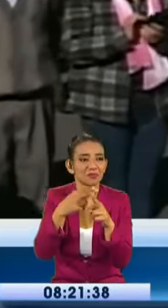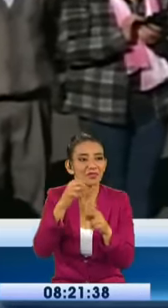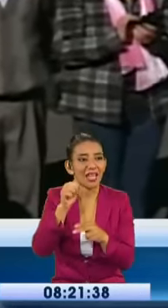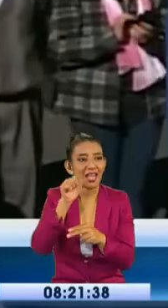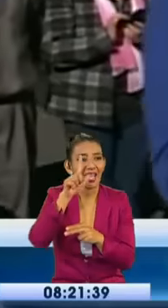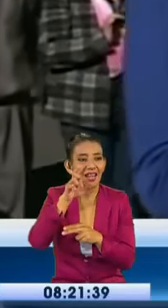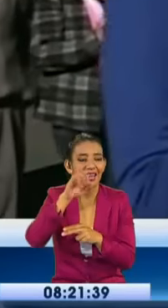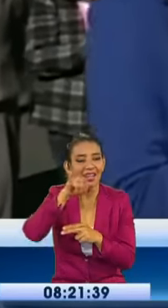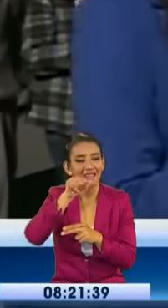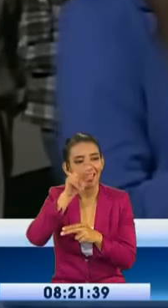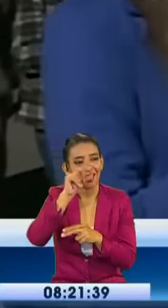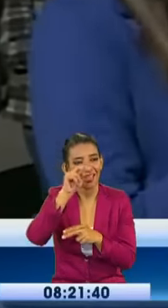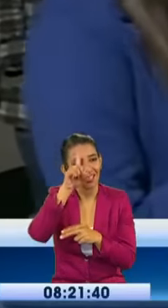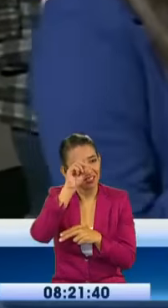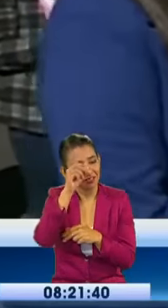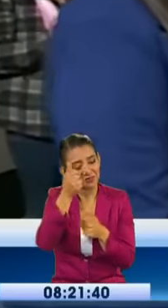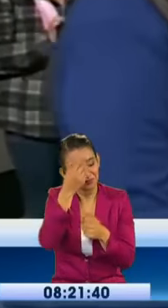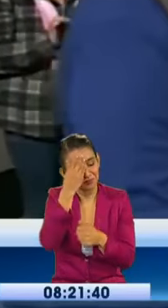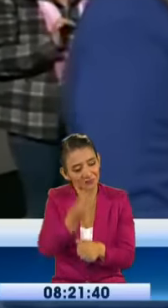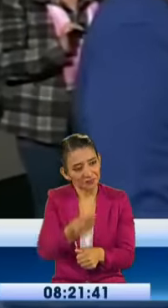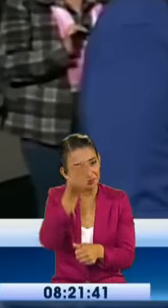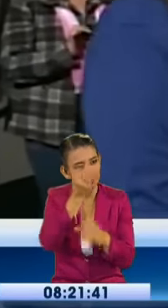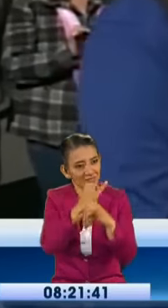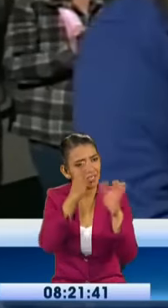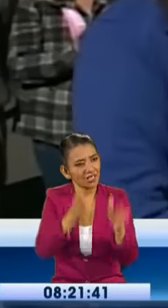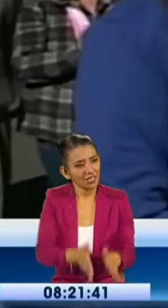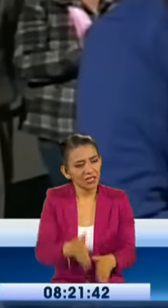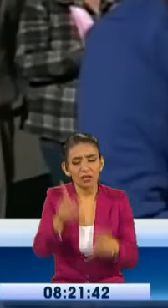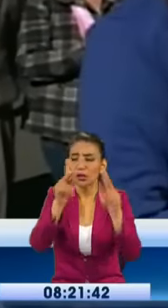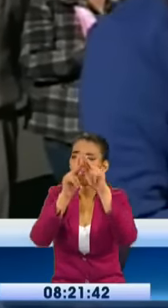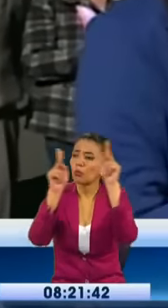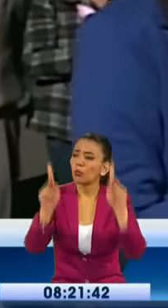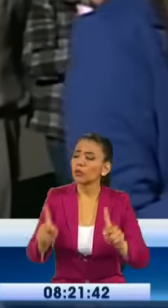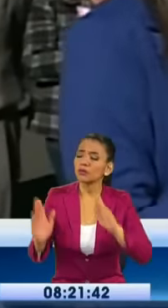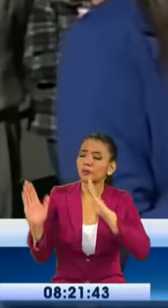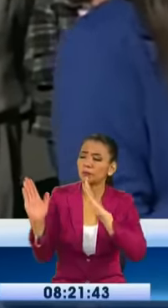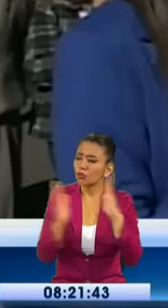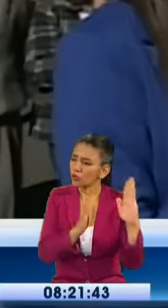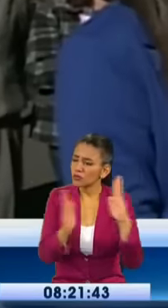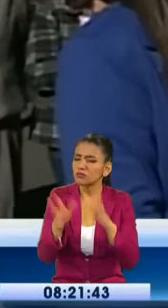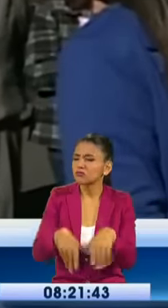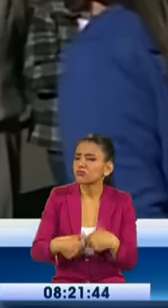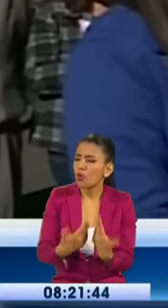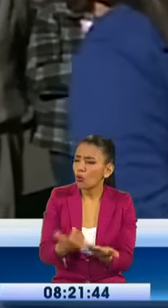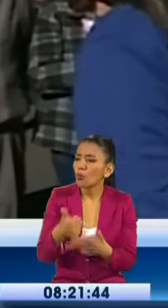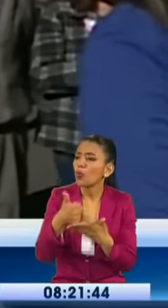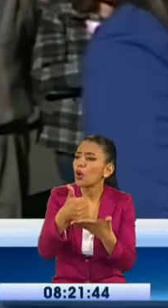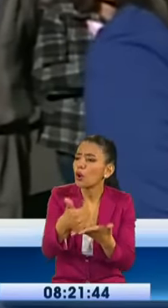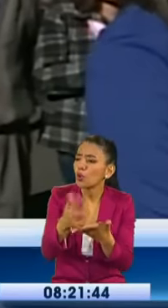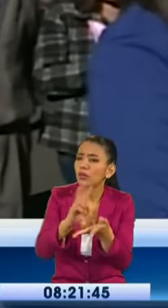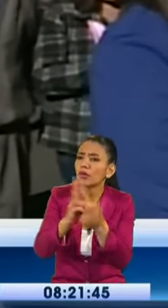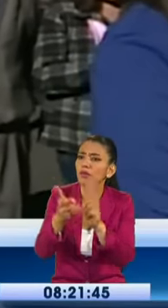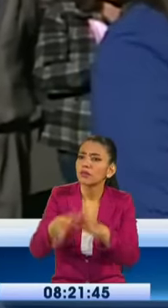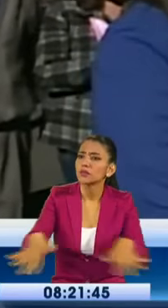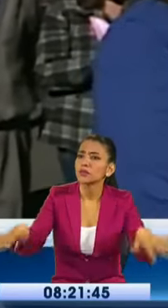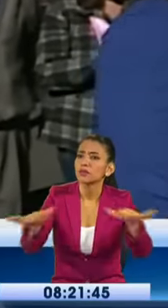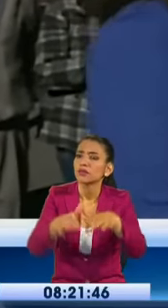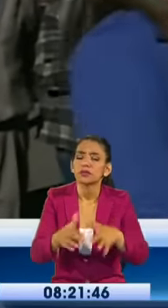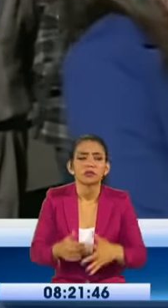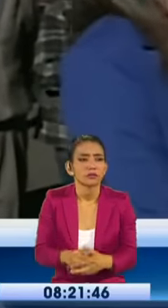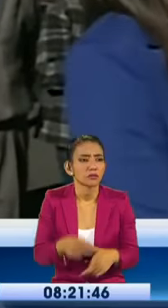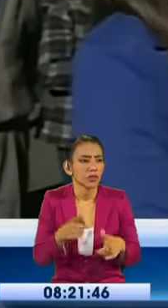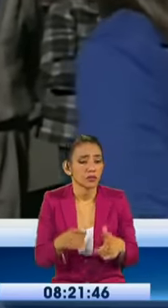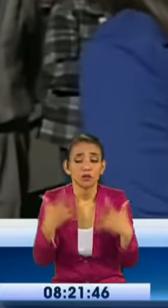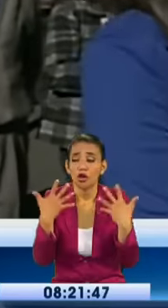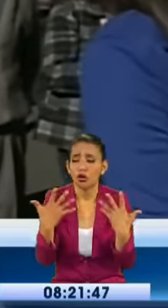días, ingeniero, cuéntenos, este puente es provisional, ¿por qué va a ayudar a todos los vecinos de aquí de este sector? Esta es una obra esperada